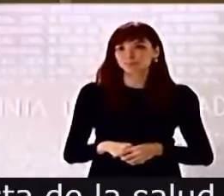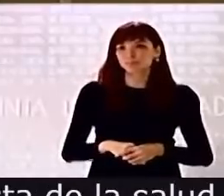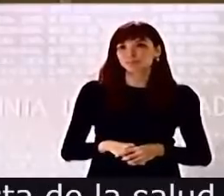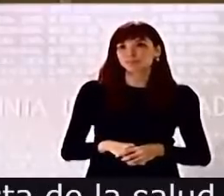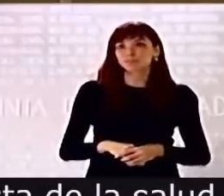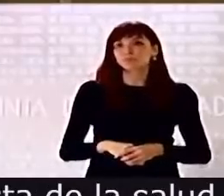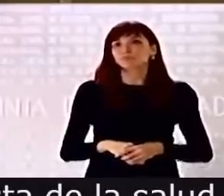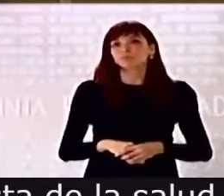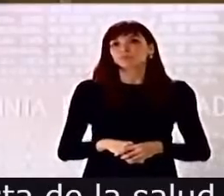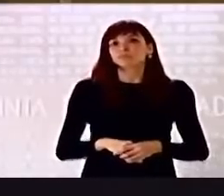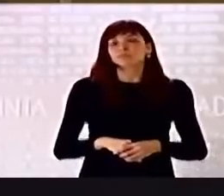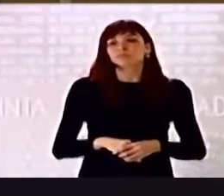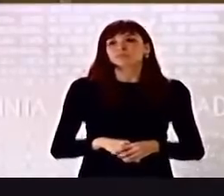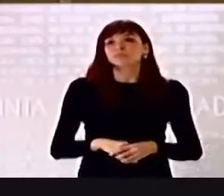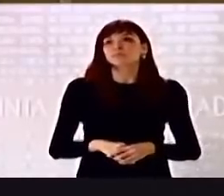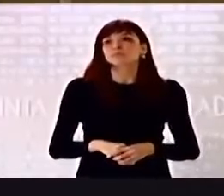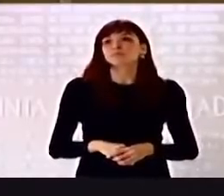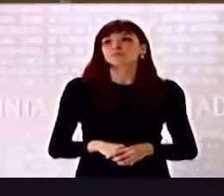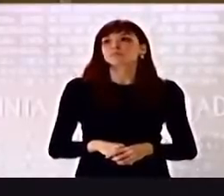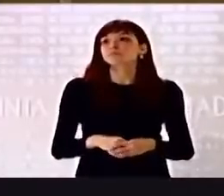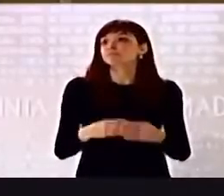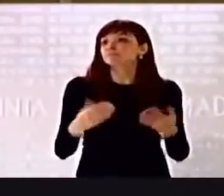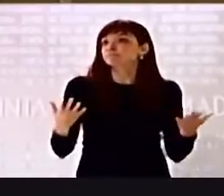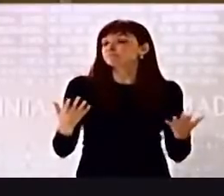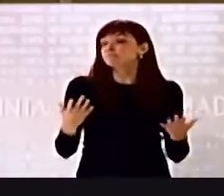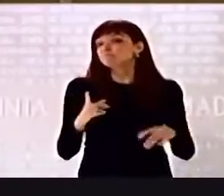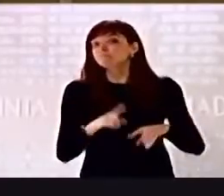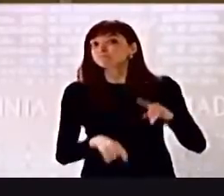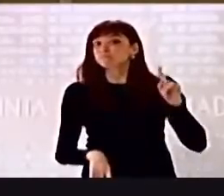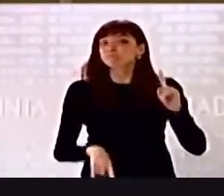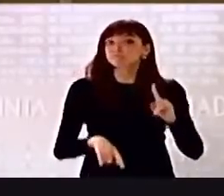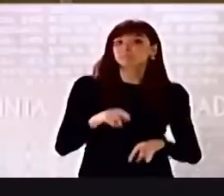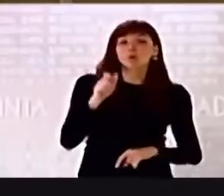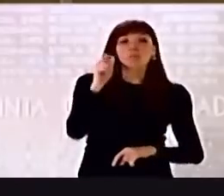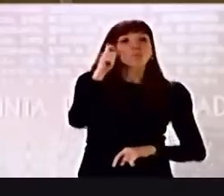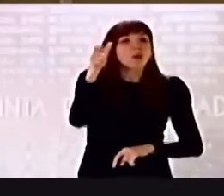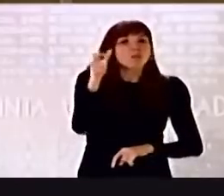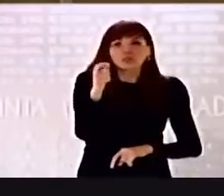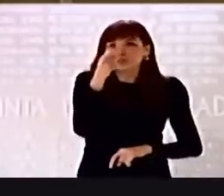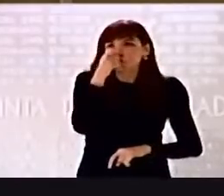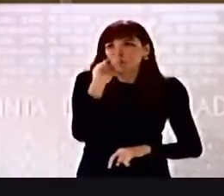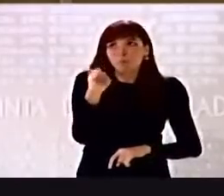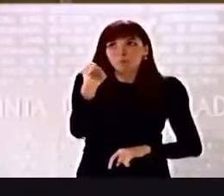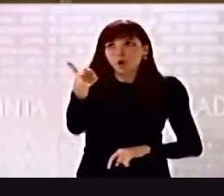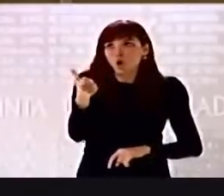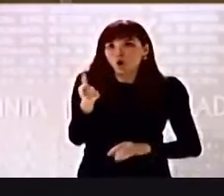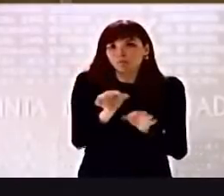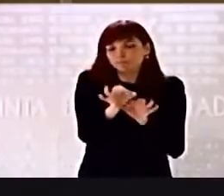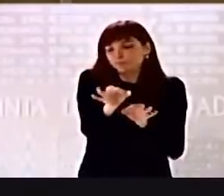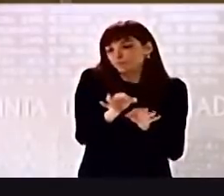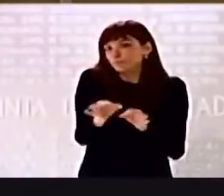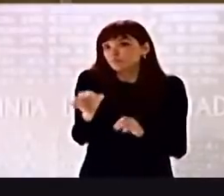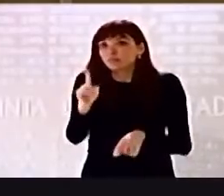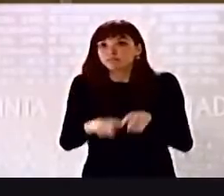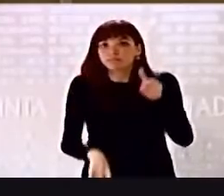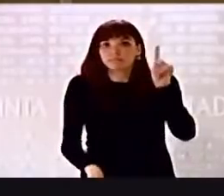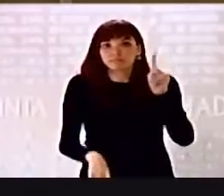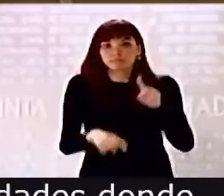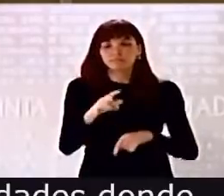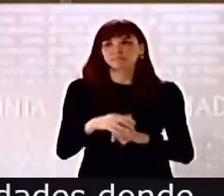A excepción de pocas localidades, en todas aquellas localidades donde hemos tomado